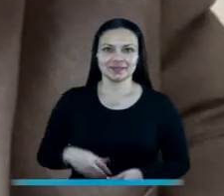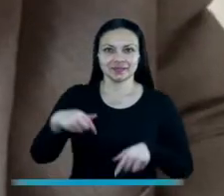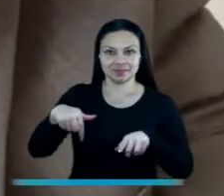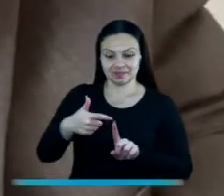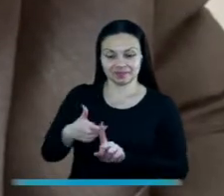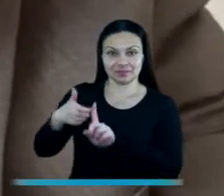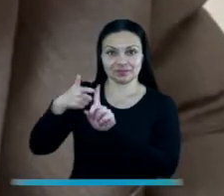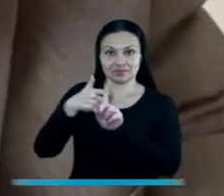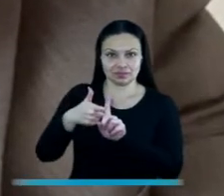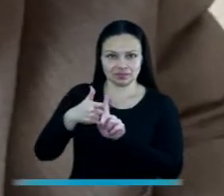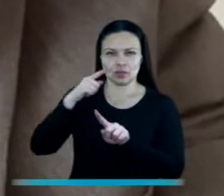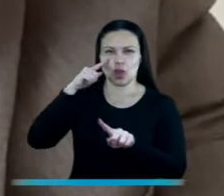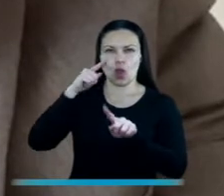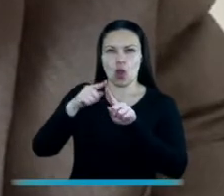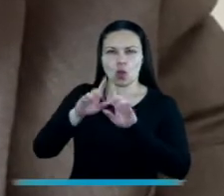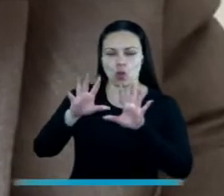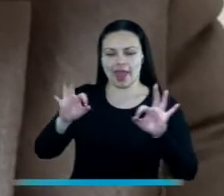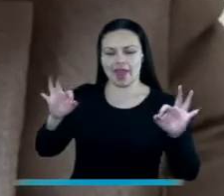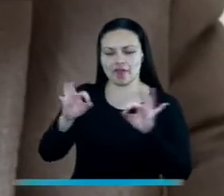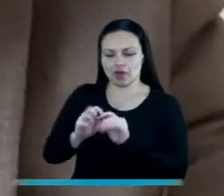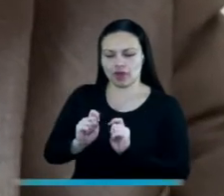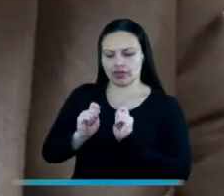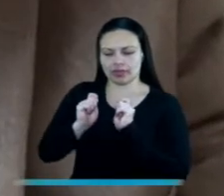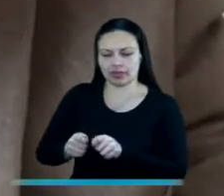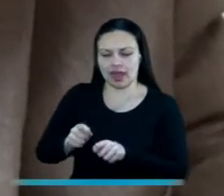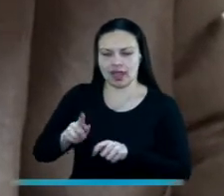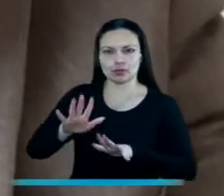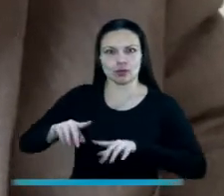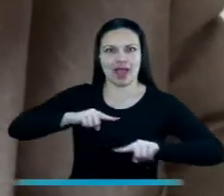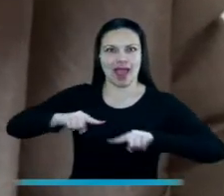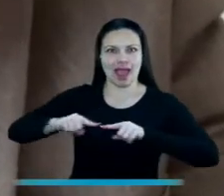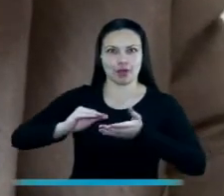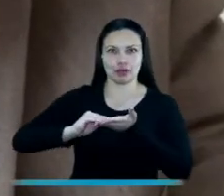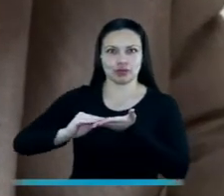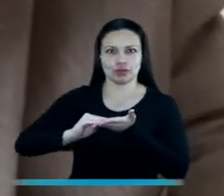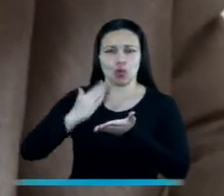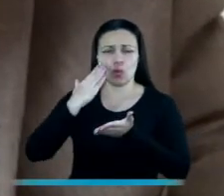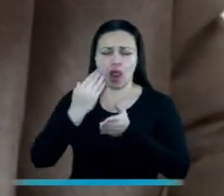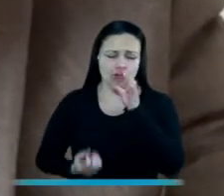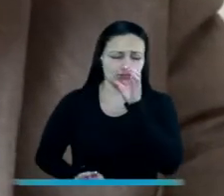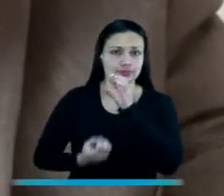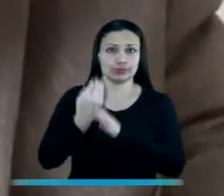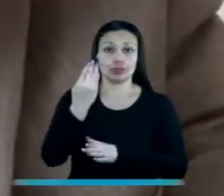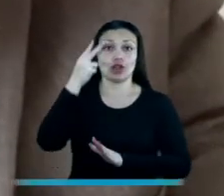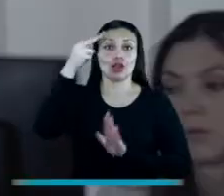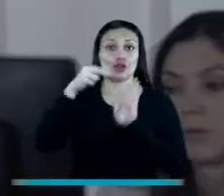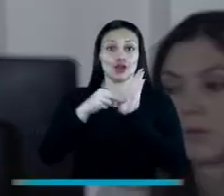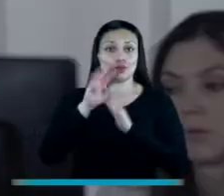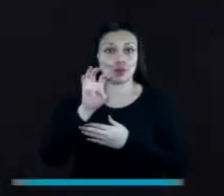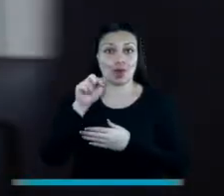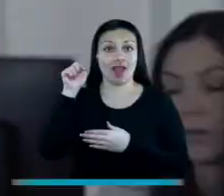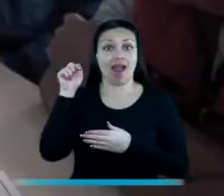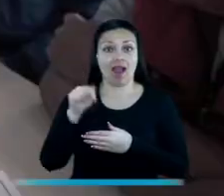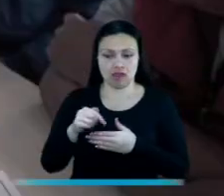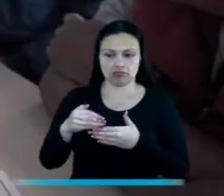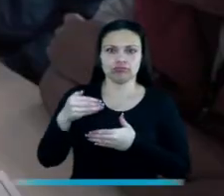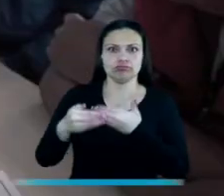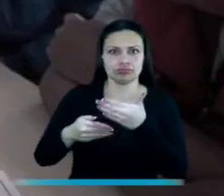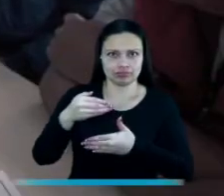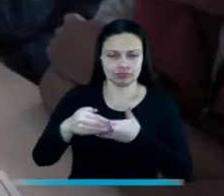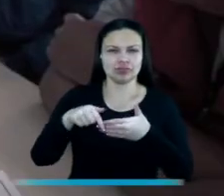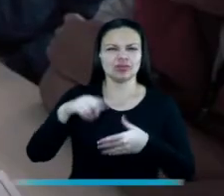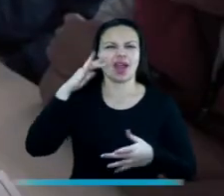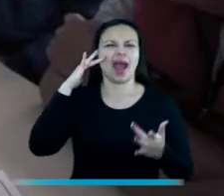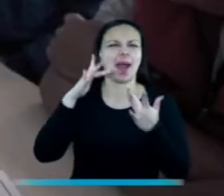La Procuraduría Delegada para la Conciliación Administrativa fue creada en el año 2009 con 100 procuradurías